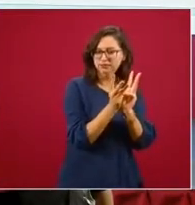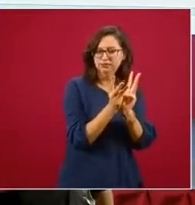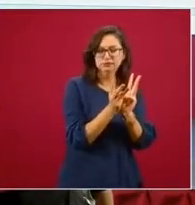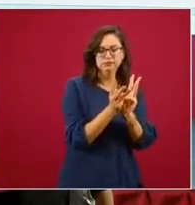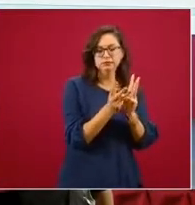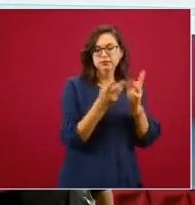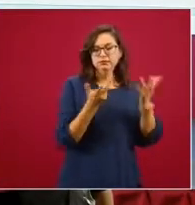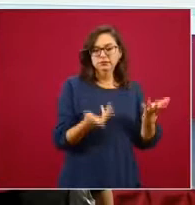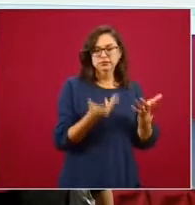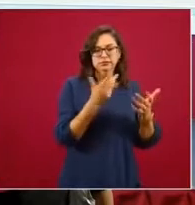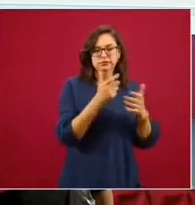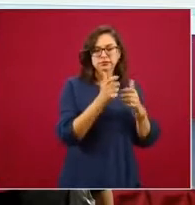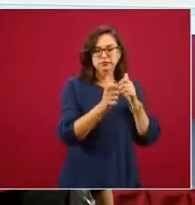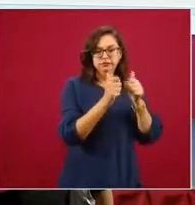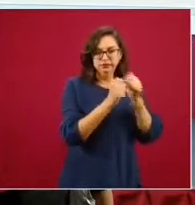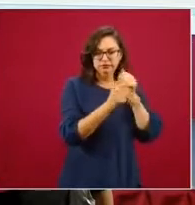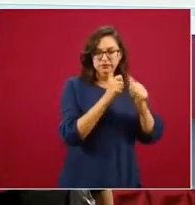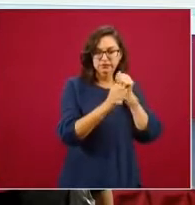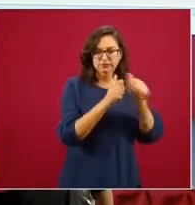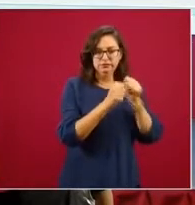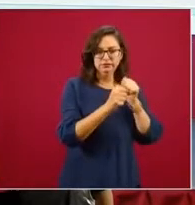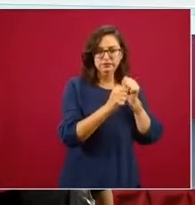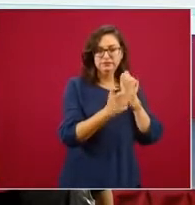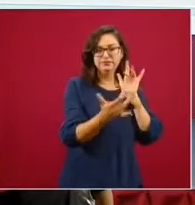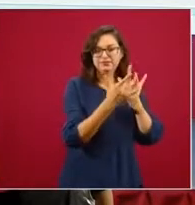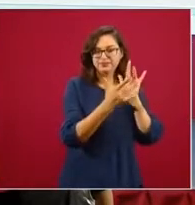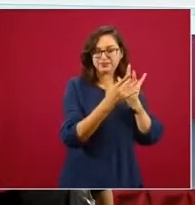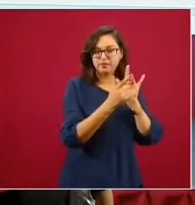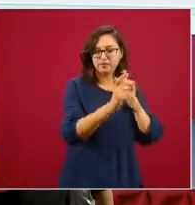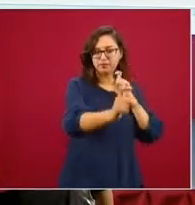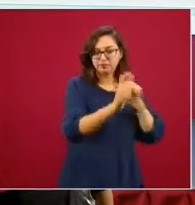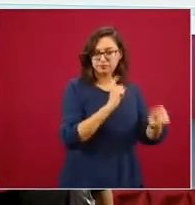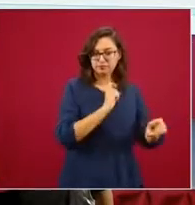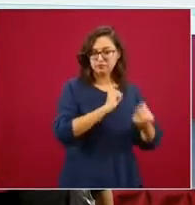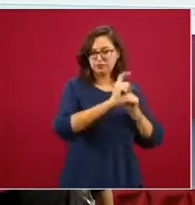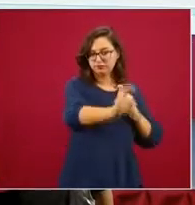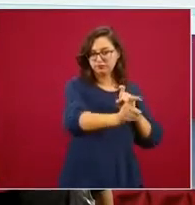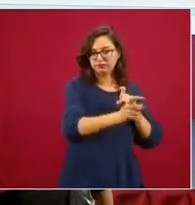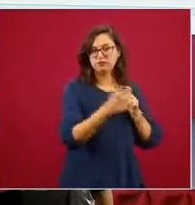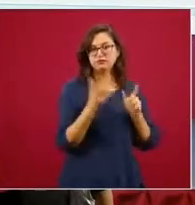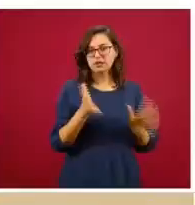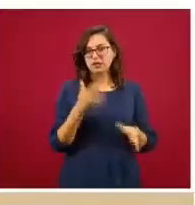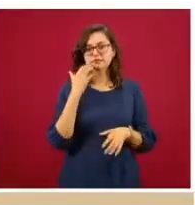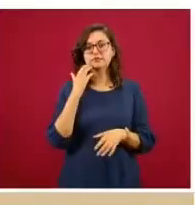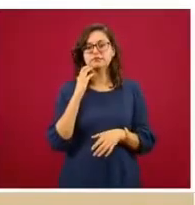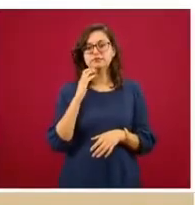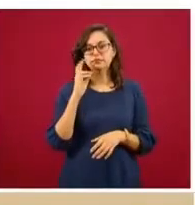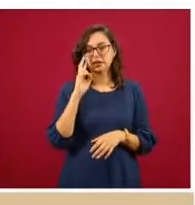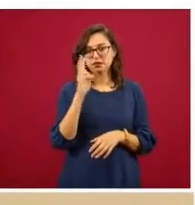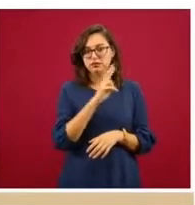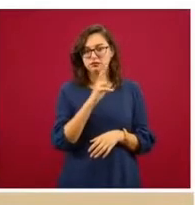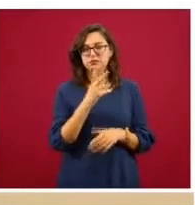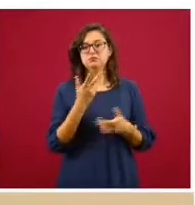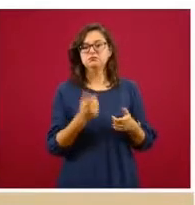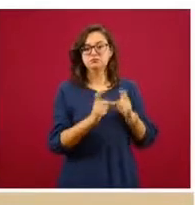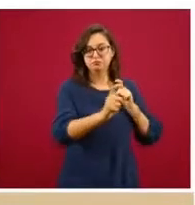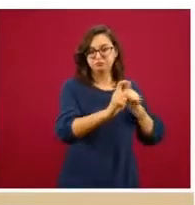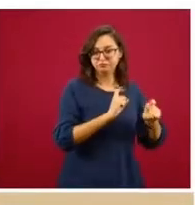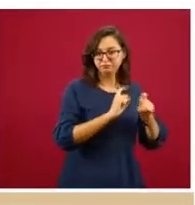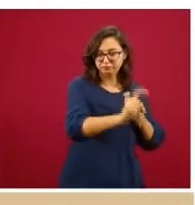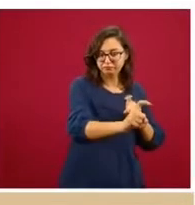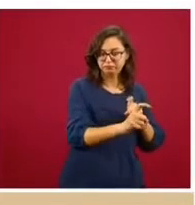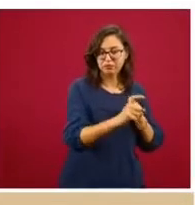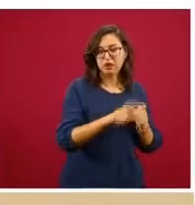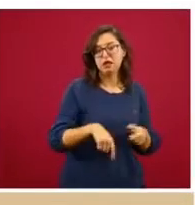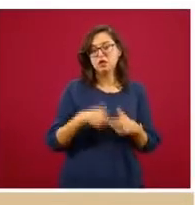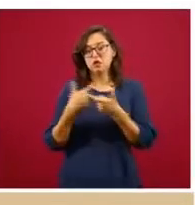Mandan un mensaje por WhatsApp con la palabra contacto al número que ya se puso en la pantalla. Y el segundo